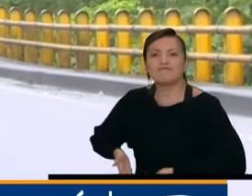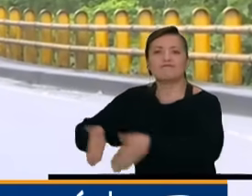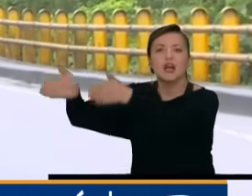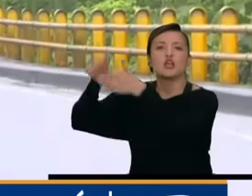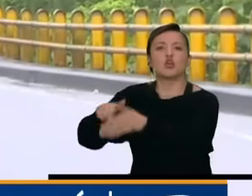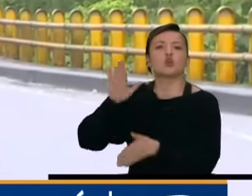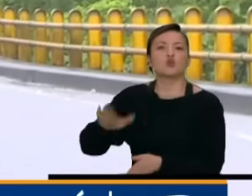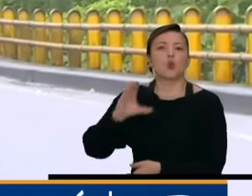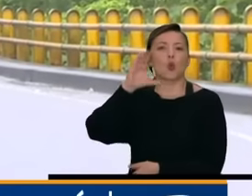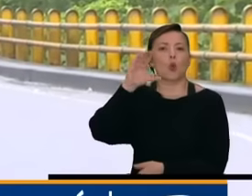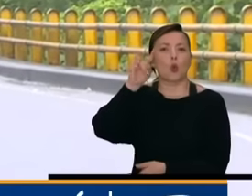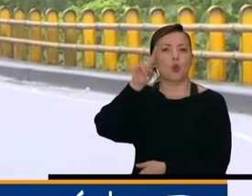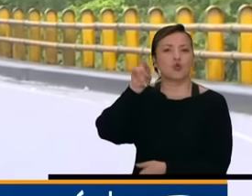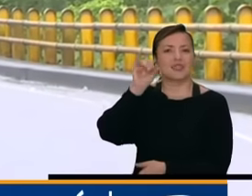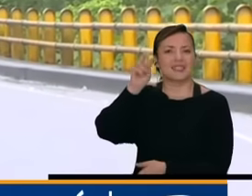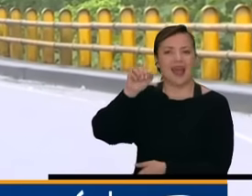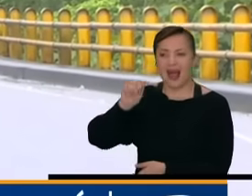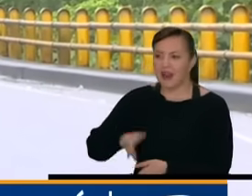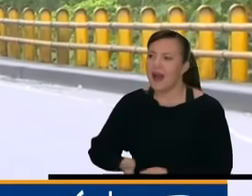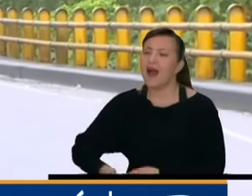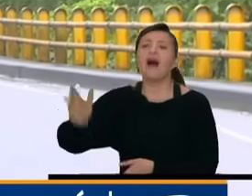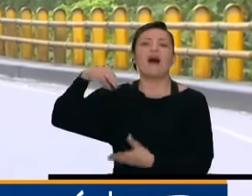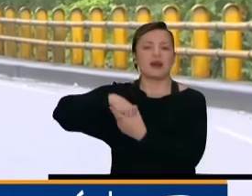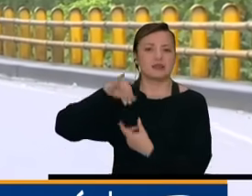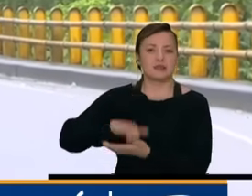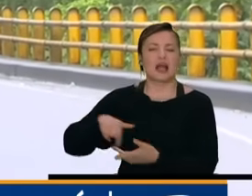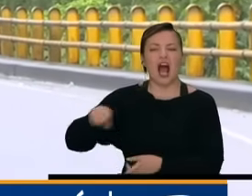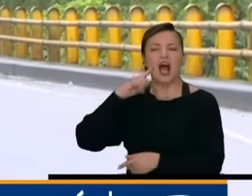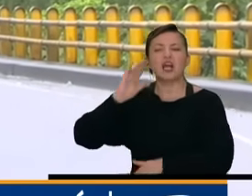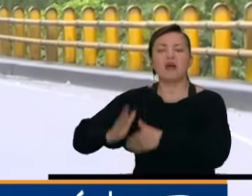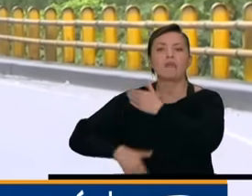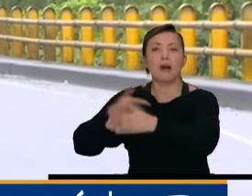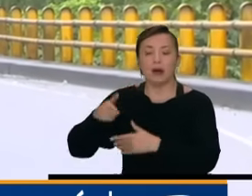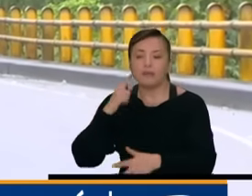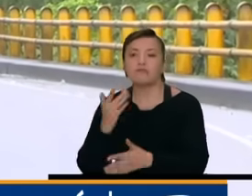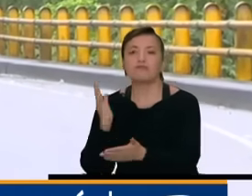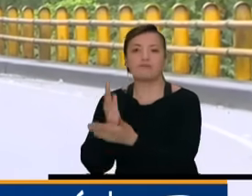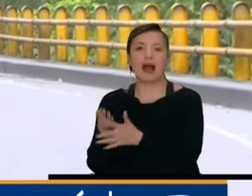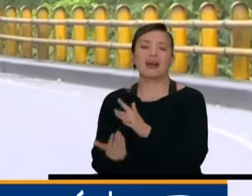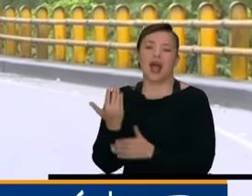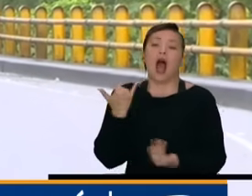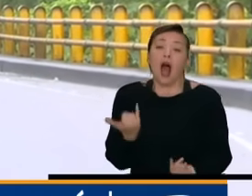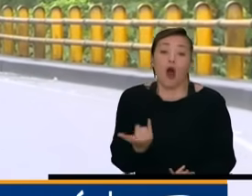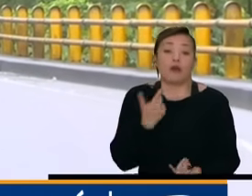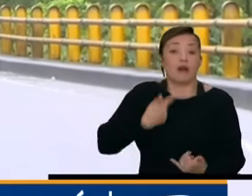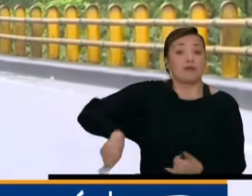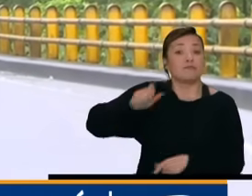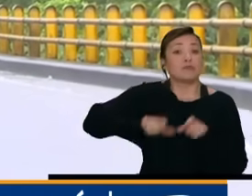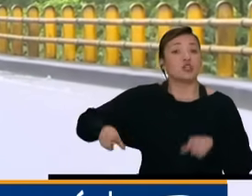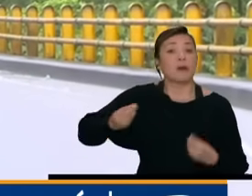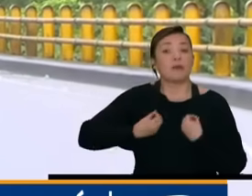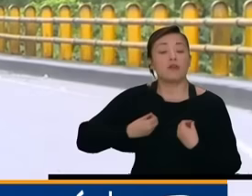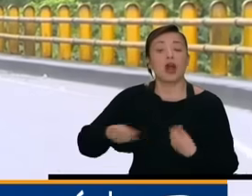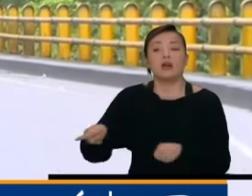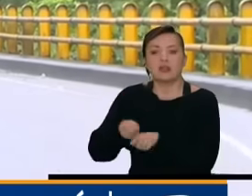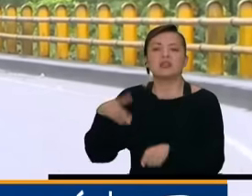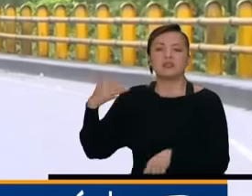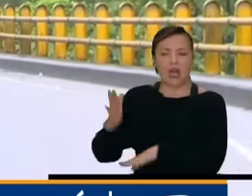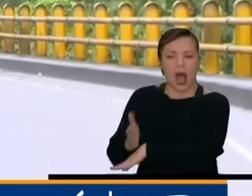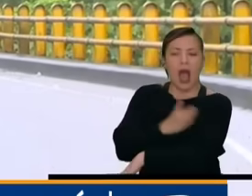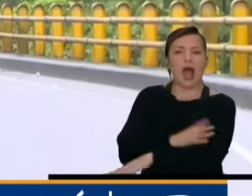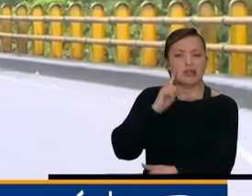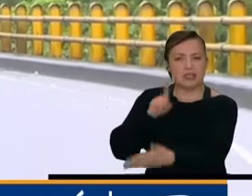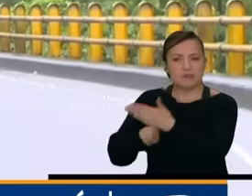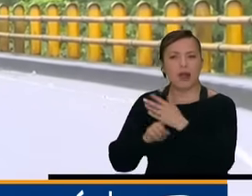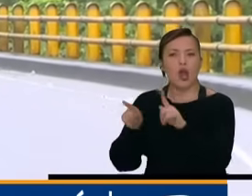y pues habían quedado que en los próximos días estaban avanzando. Esto es algo nuevo. Ya, como dice la comunidad, venía registrándose algún deterioro en el viaducto